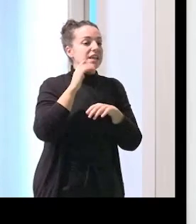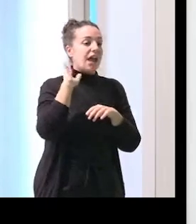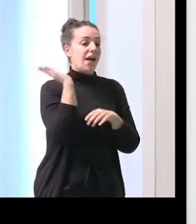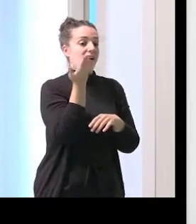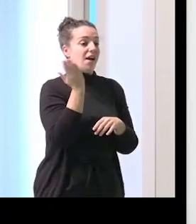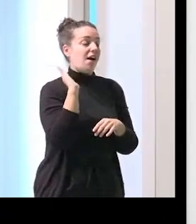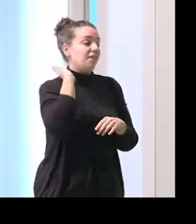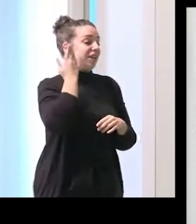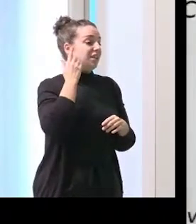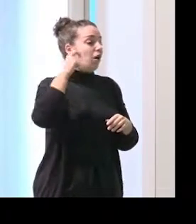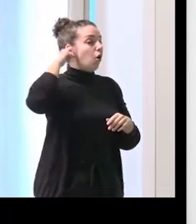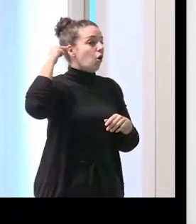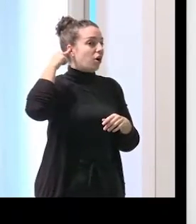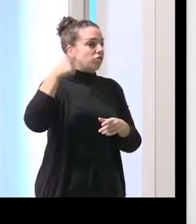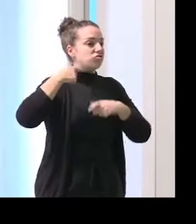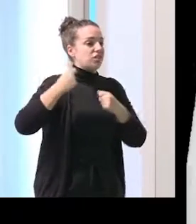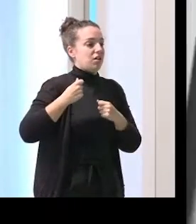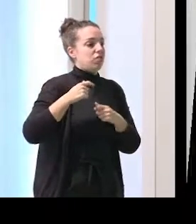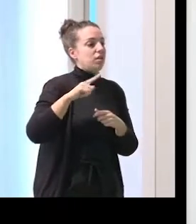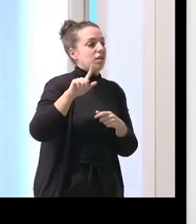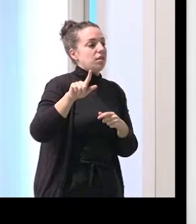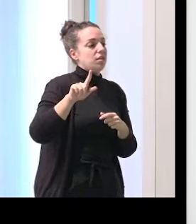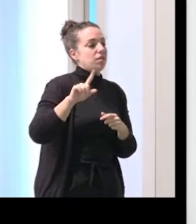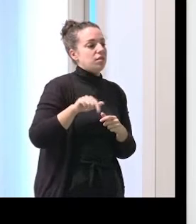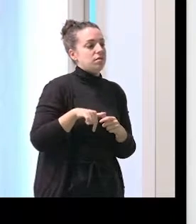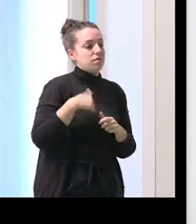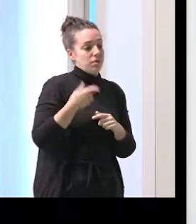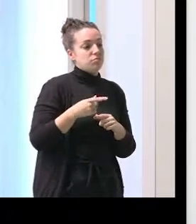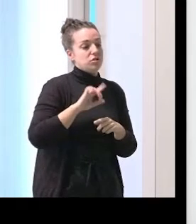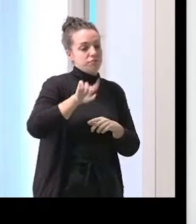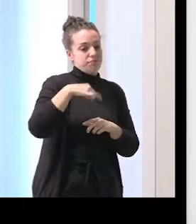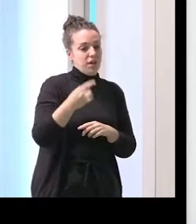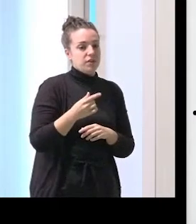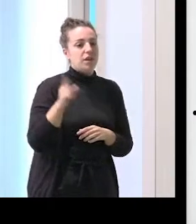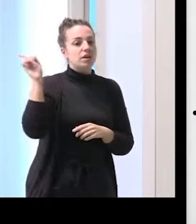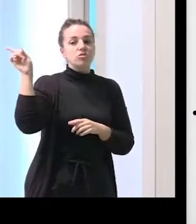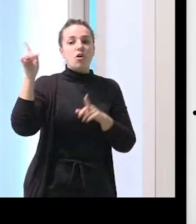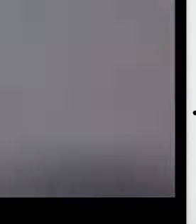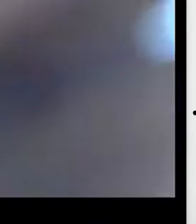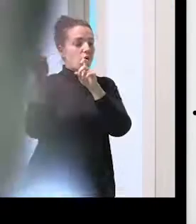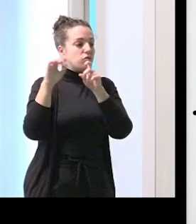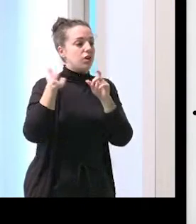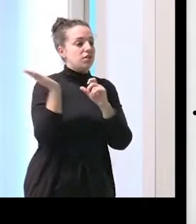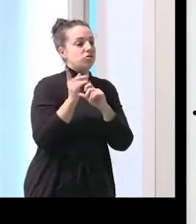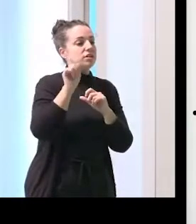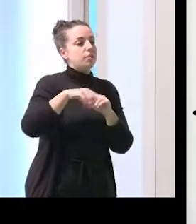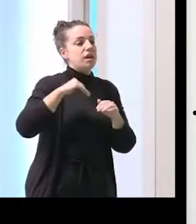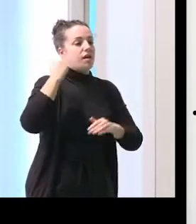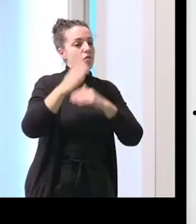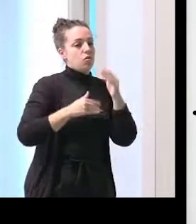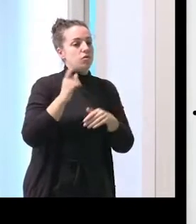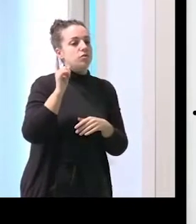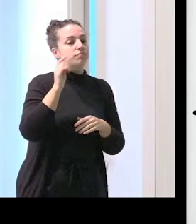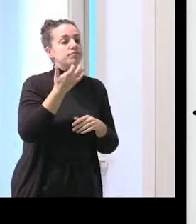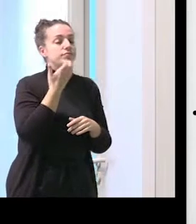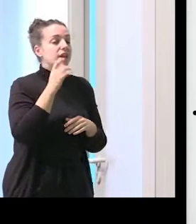va a tener un hándicap importante. Bueno, son imágenes de lesiones. La evolución. La aparición de